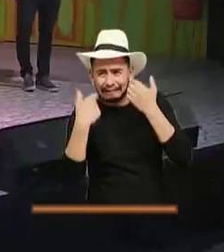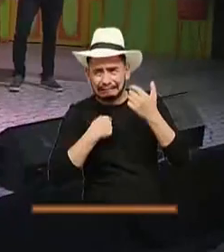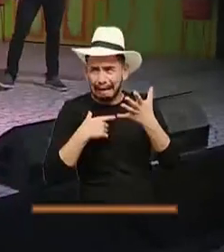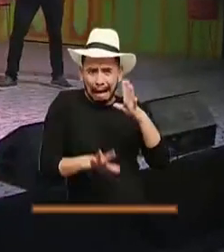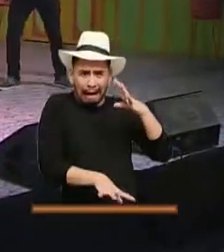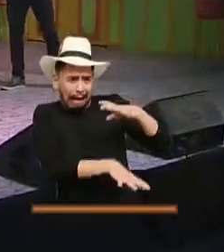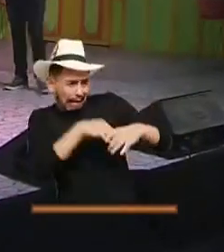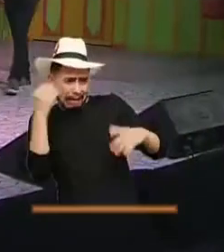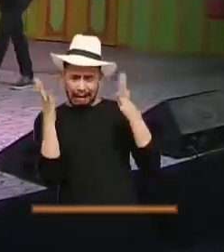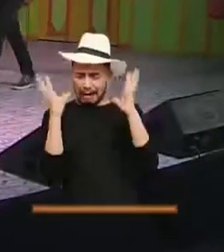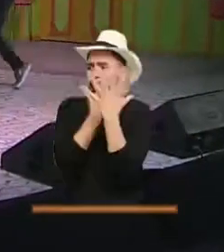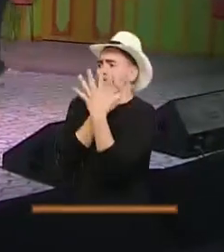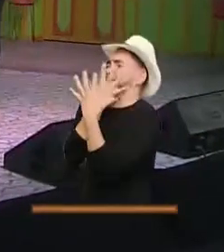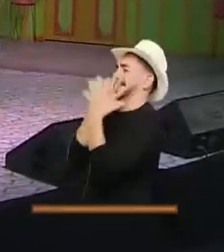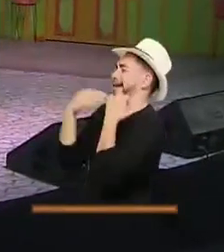salir.